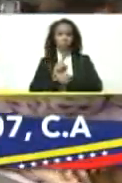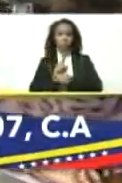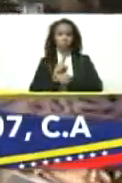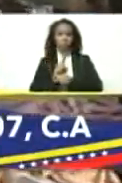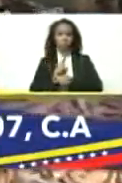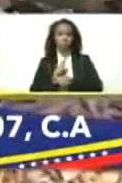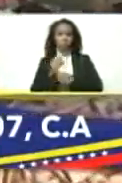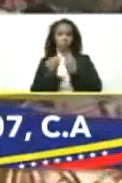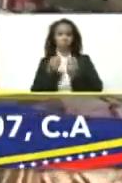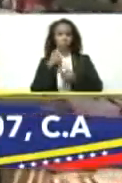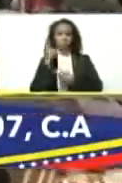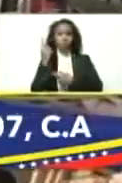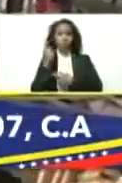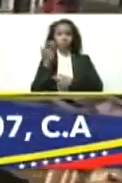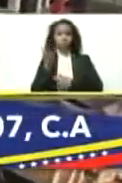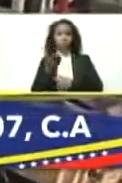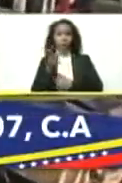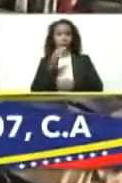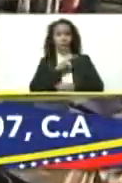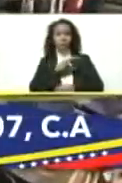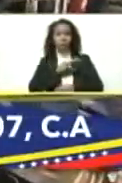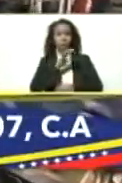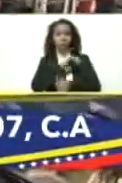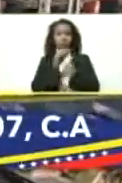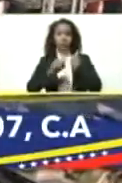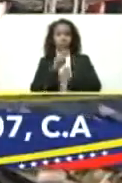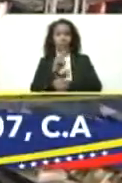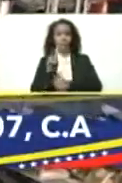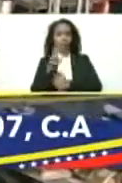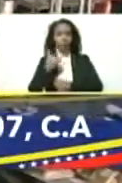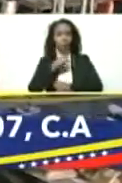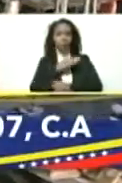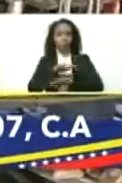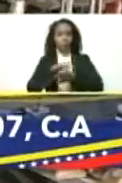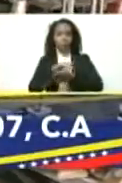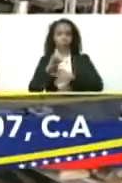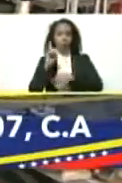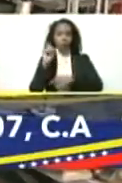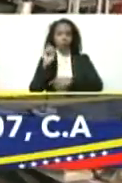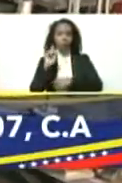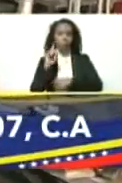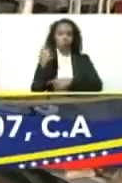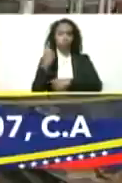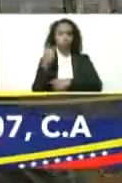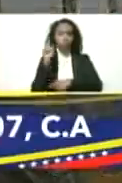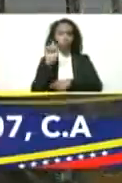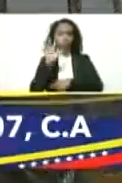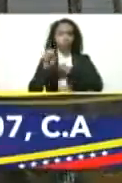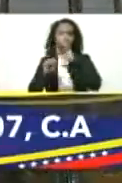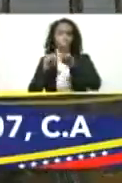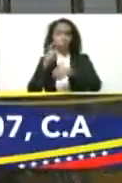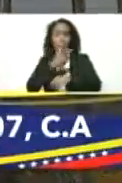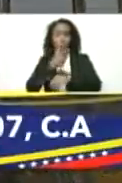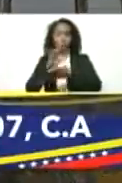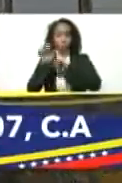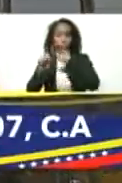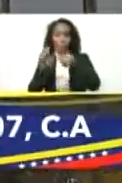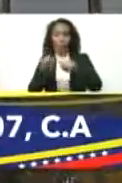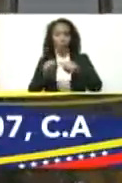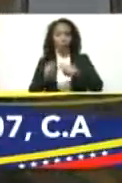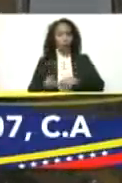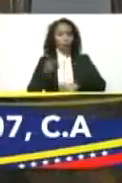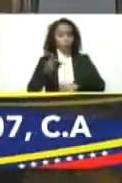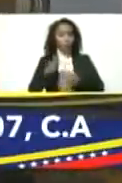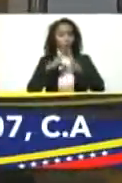bien lo ha planteado usted, la señora vicepresidenta y nuestra ministra, no solo a los consumidores, sino también, muy importante,